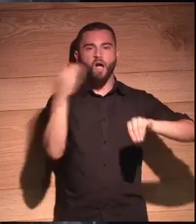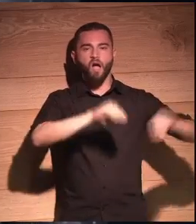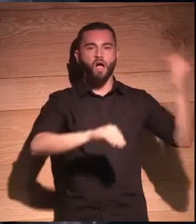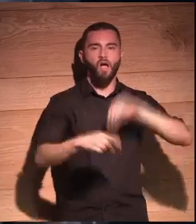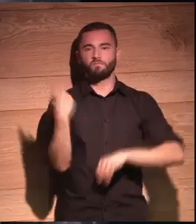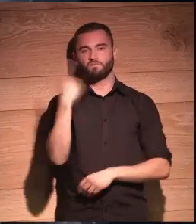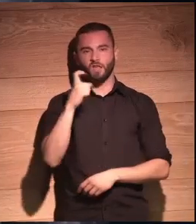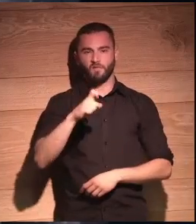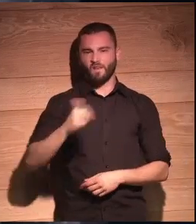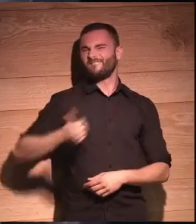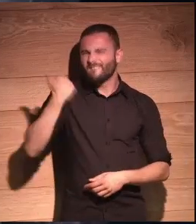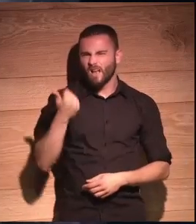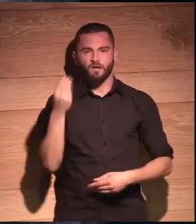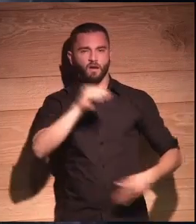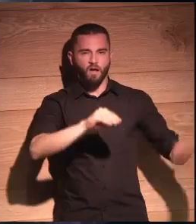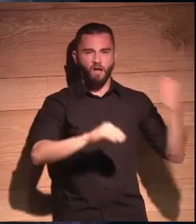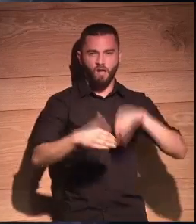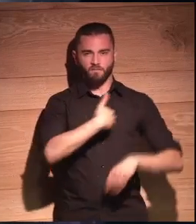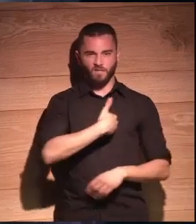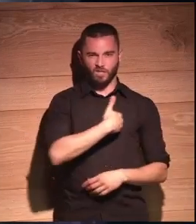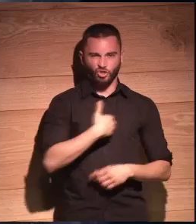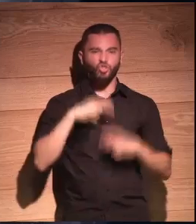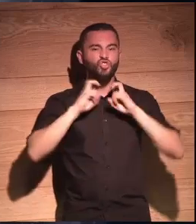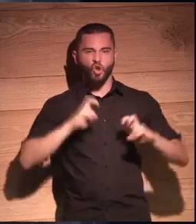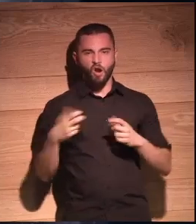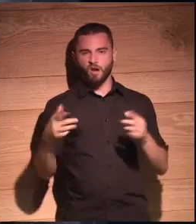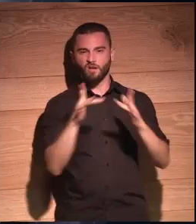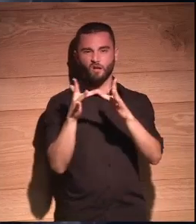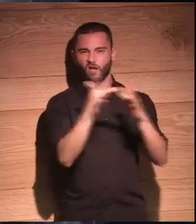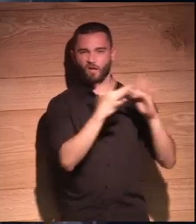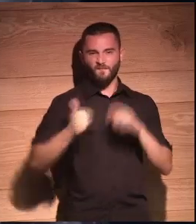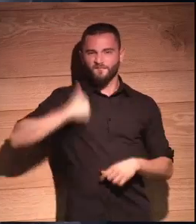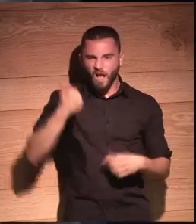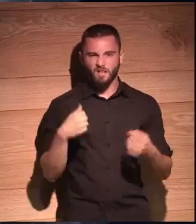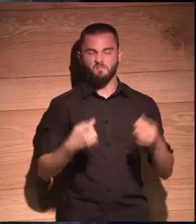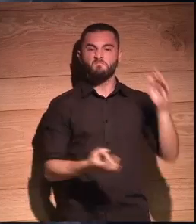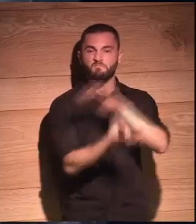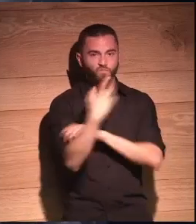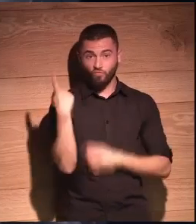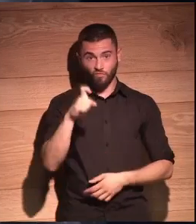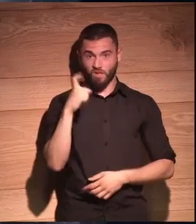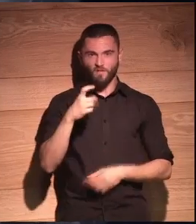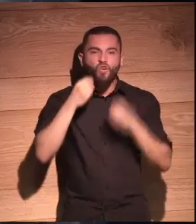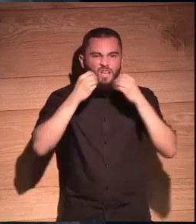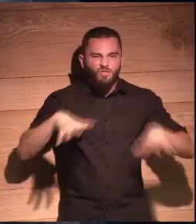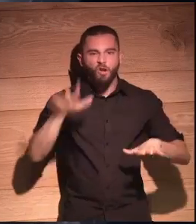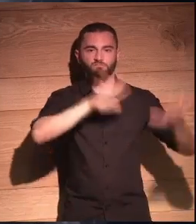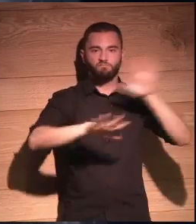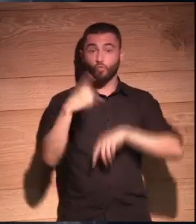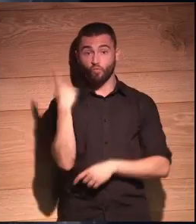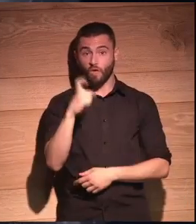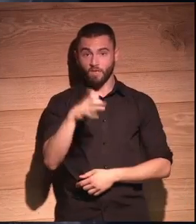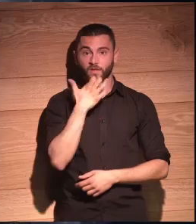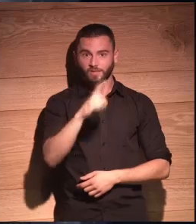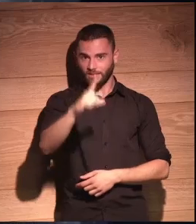crear falsas tensiones entre los personajes, ni historias enrevesadas, ¿no? Si ya